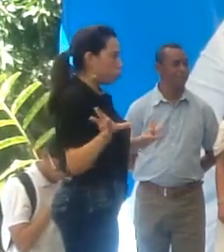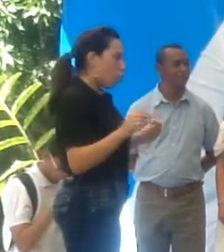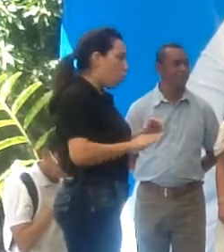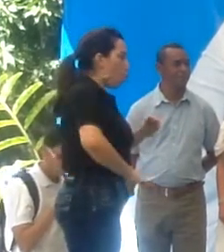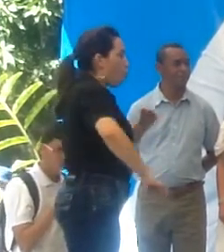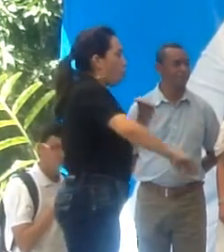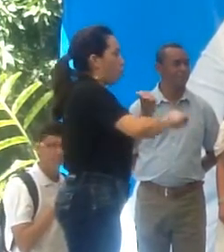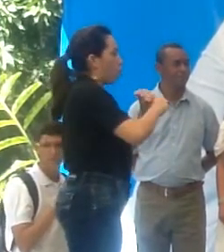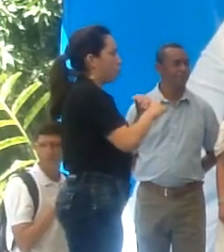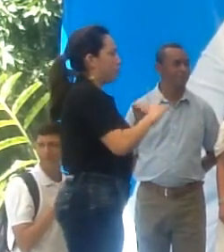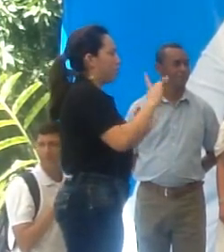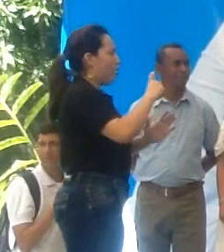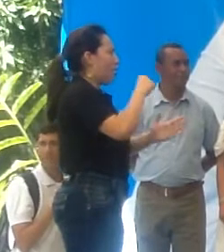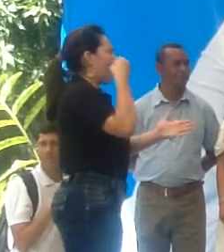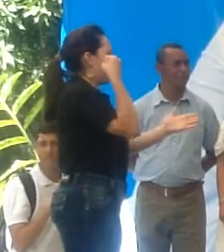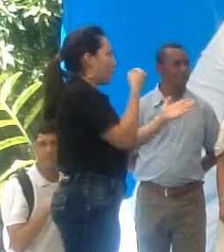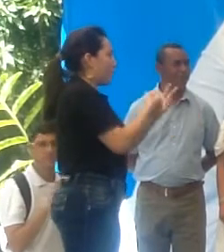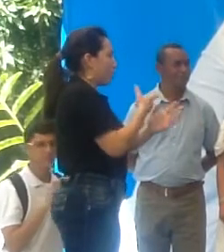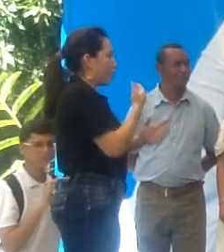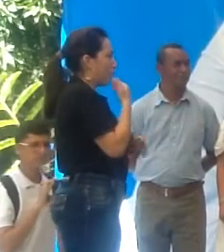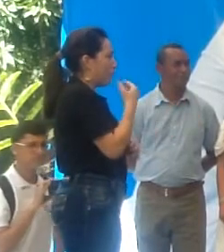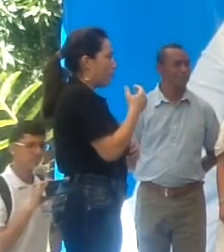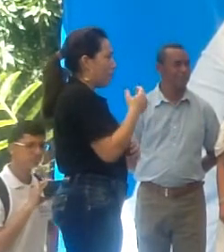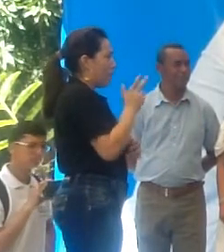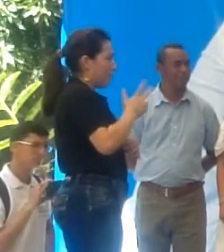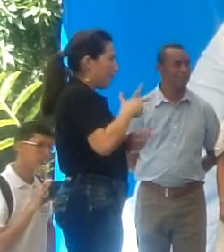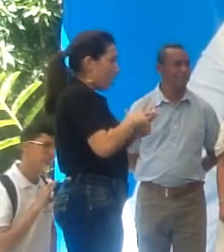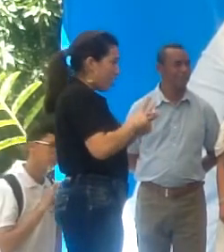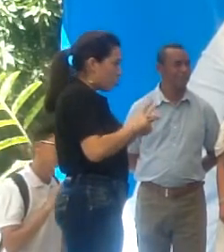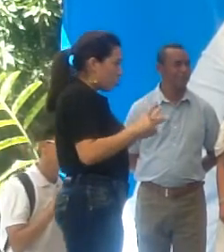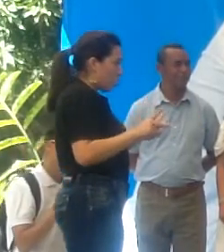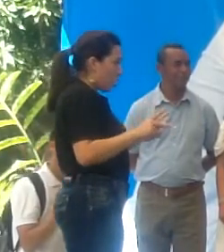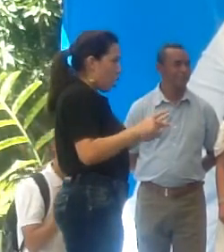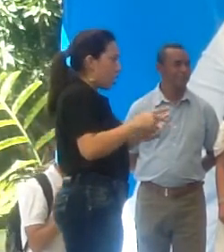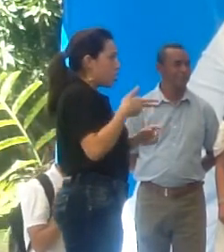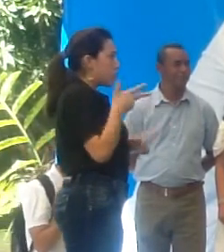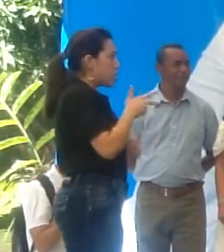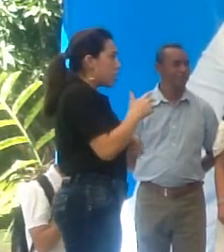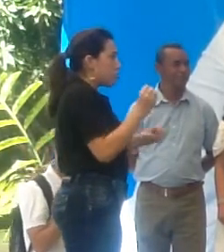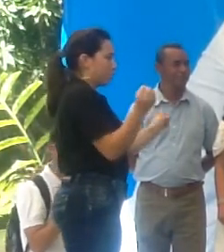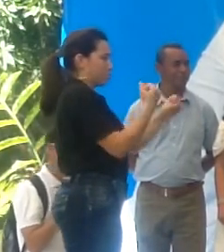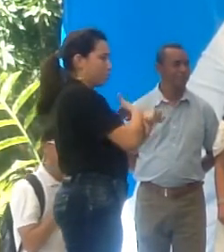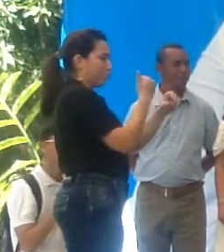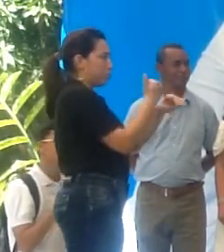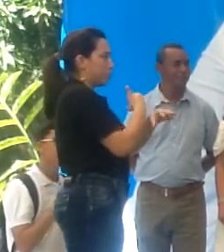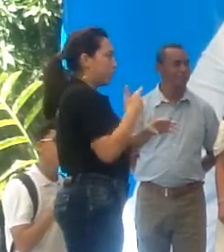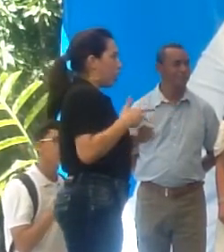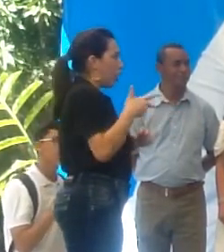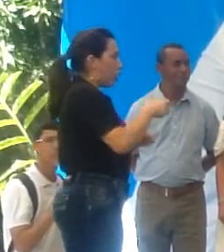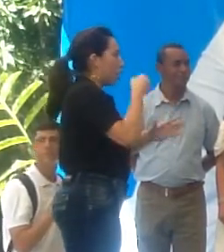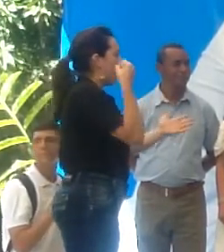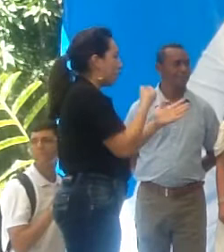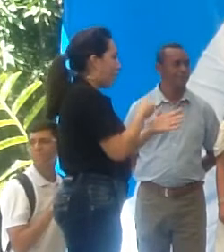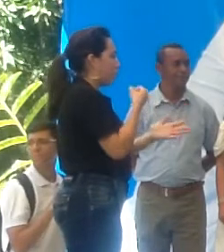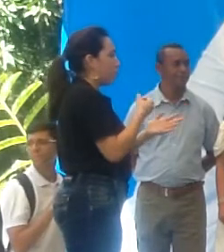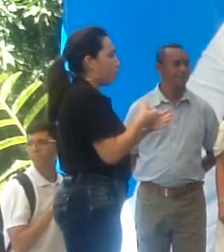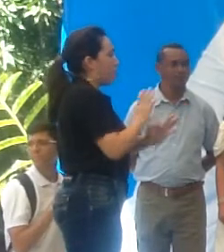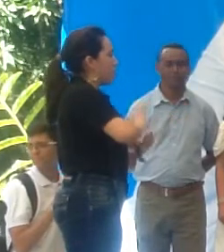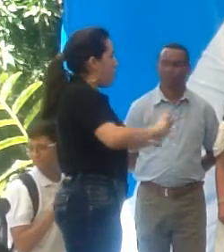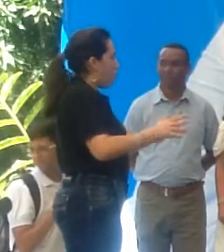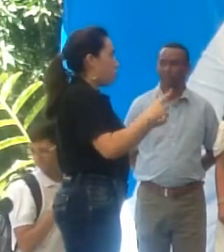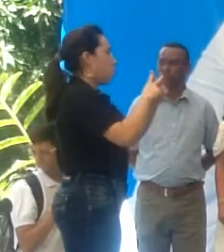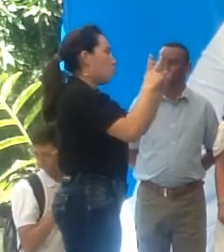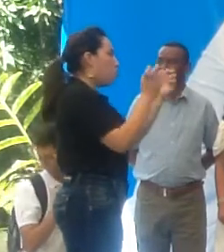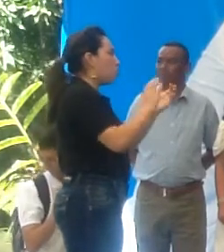indicadores de accidentalidad a los peatones en esa carretera. Se le van a mejorar los tiempos al sector transporte,